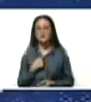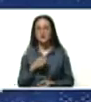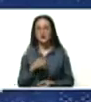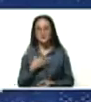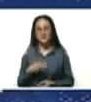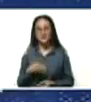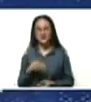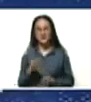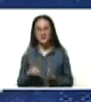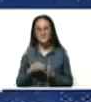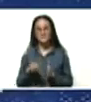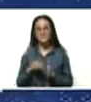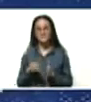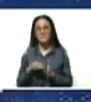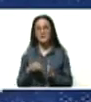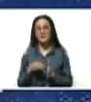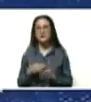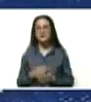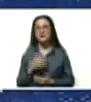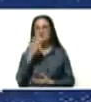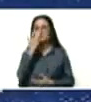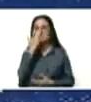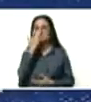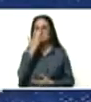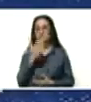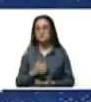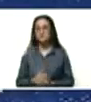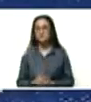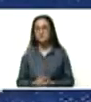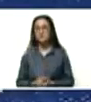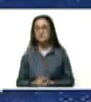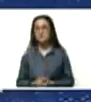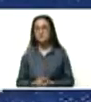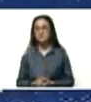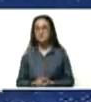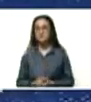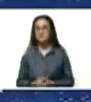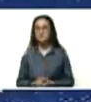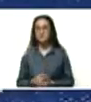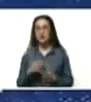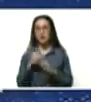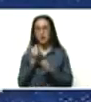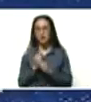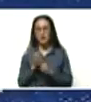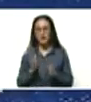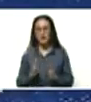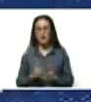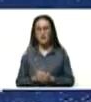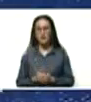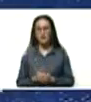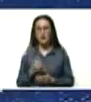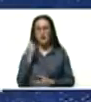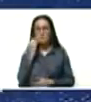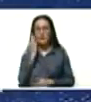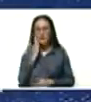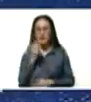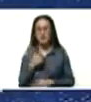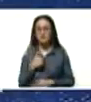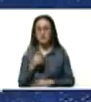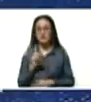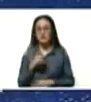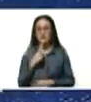metro, Carlos, Verdú, Edison, con la clase obrera, a la madrina y a mí, nos tienen